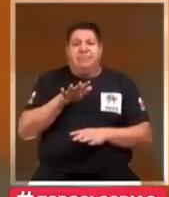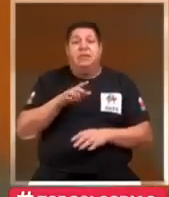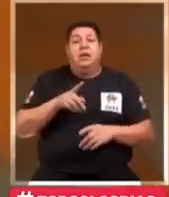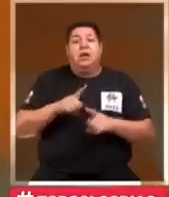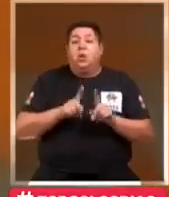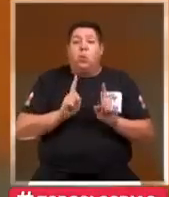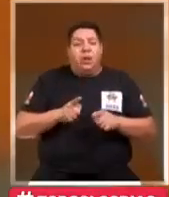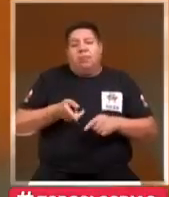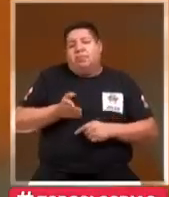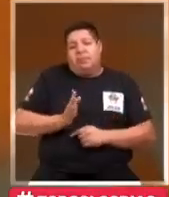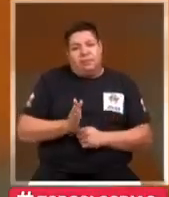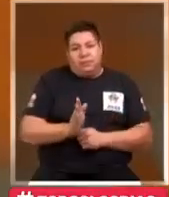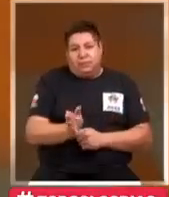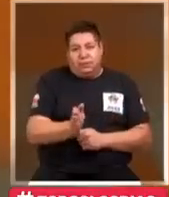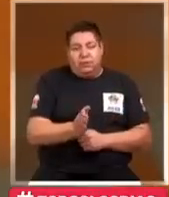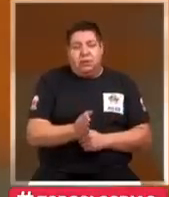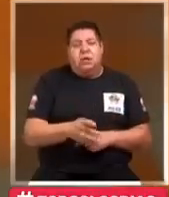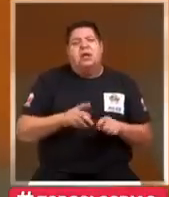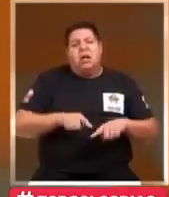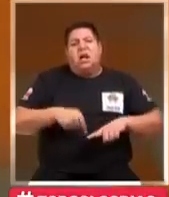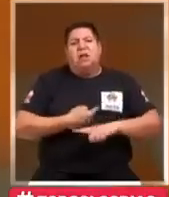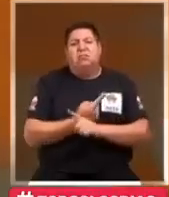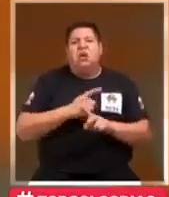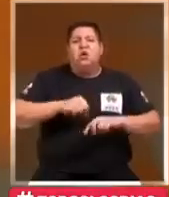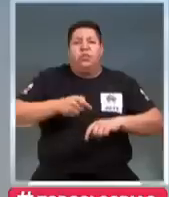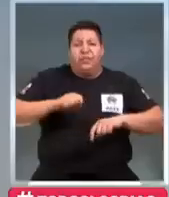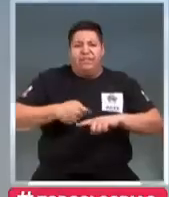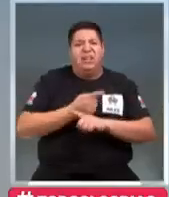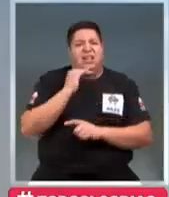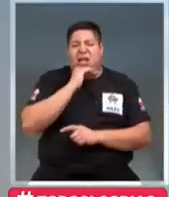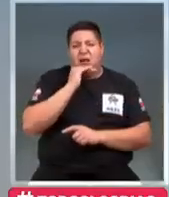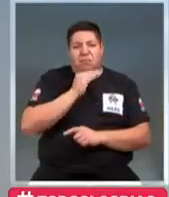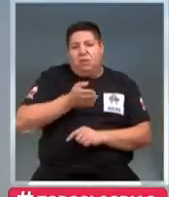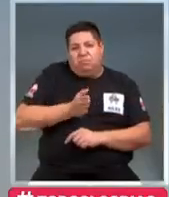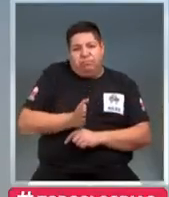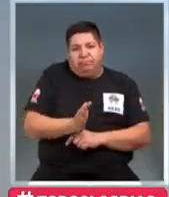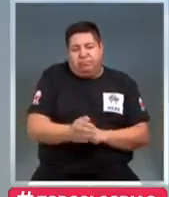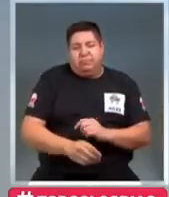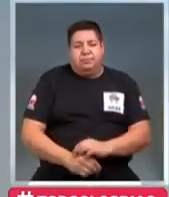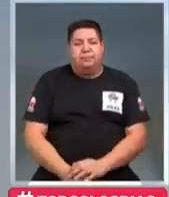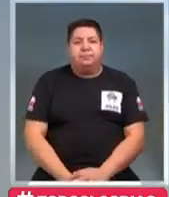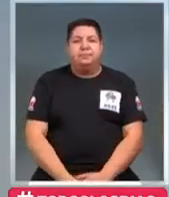que continuar y empezar el tratamiento rápido.